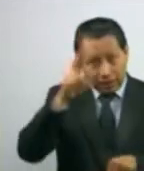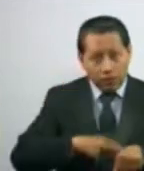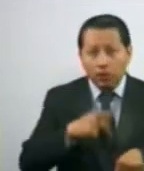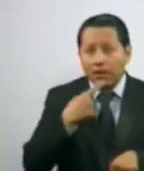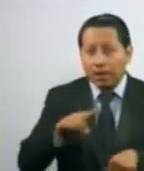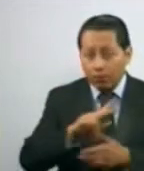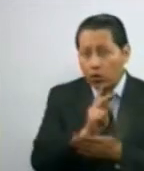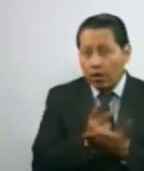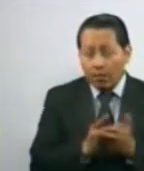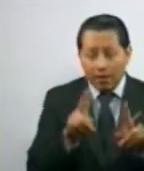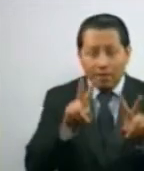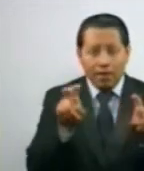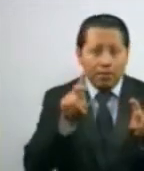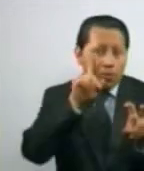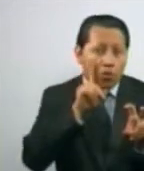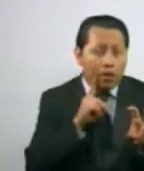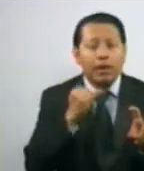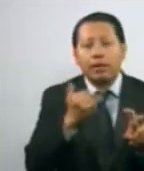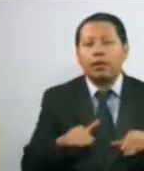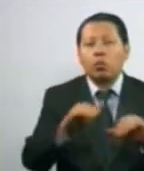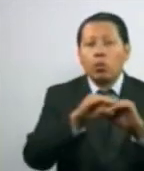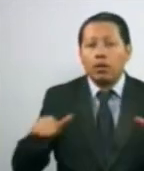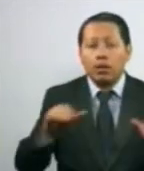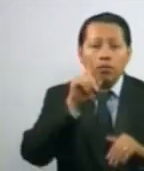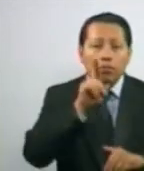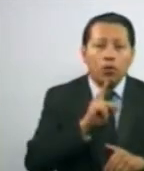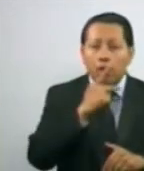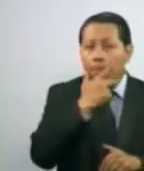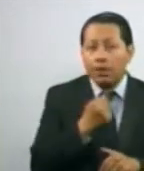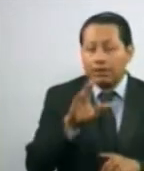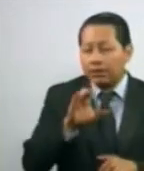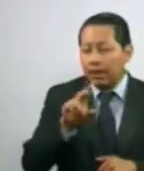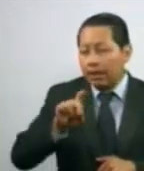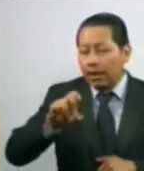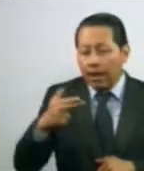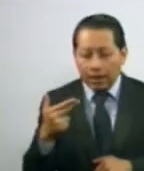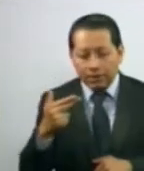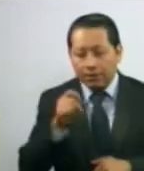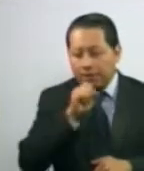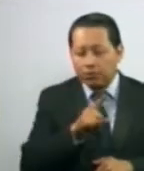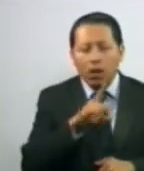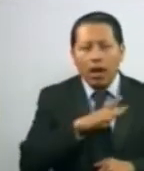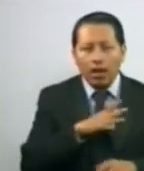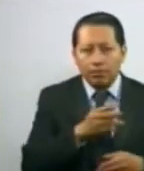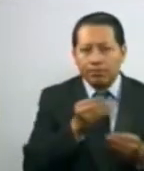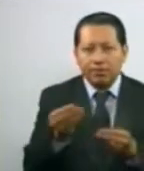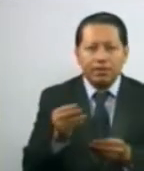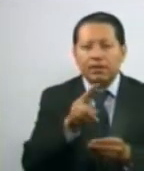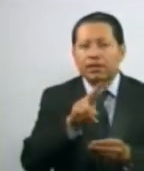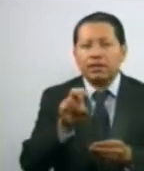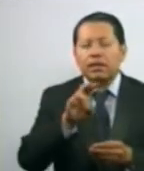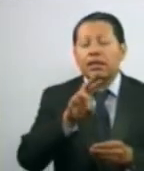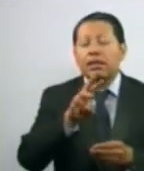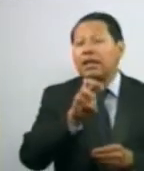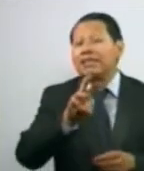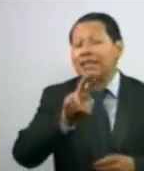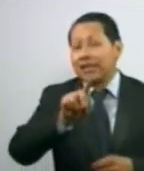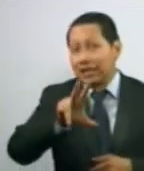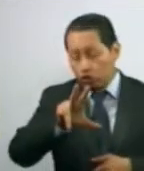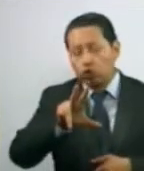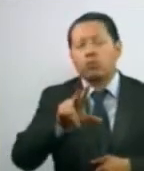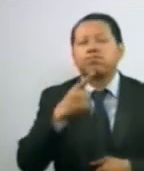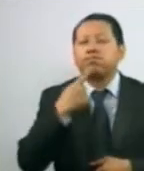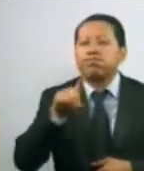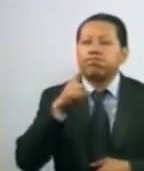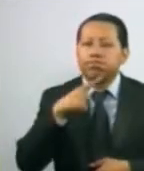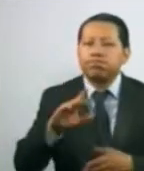Programa de Asuntos de la Mujer y de Igualdad entre Hombres y Mujeres de la CNDH recibió 335 expedientes de queja,